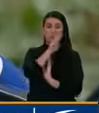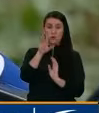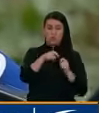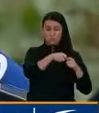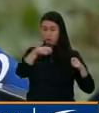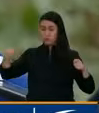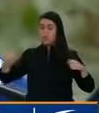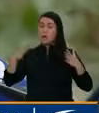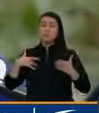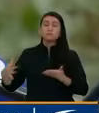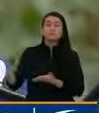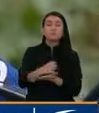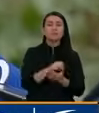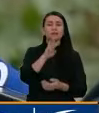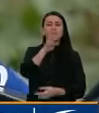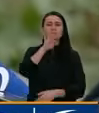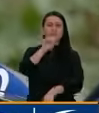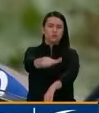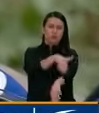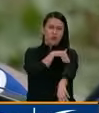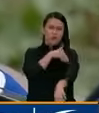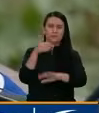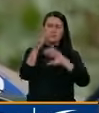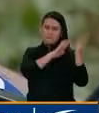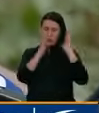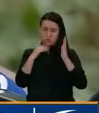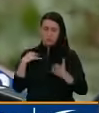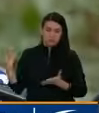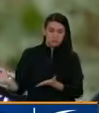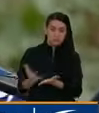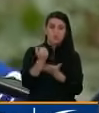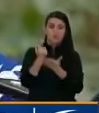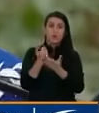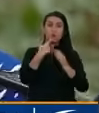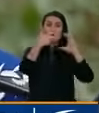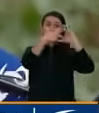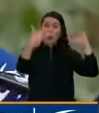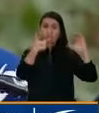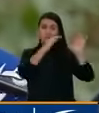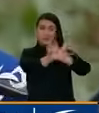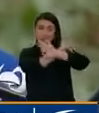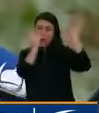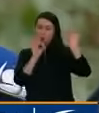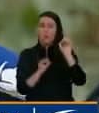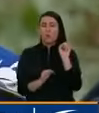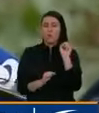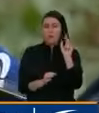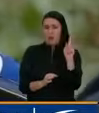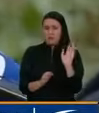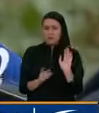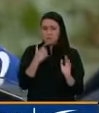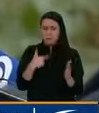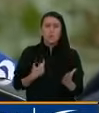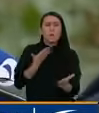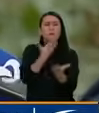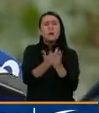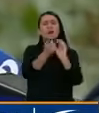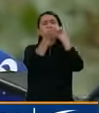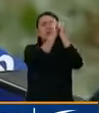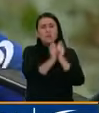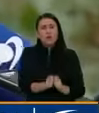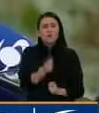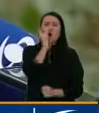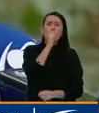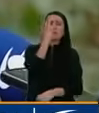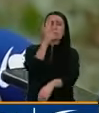3 billones de pesos. Y no tiene sentido plantear una reforma por 3 billones de pesos.